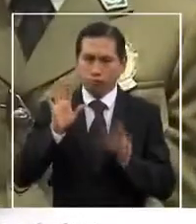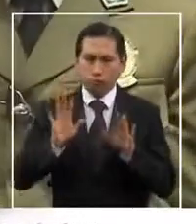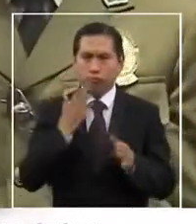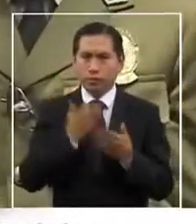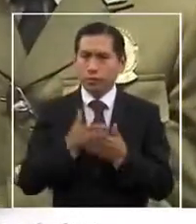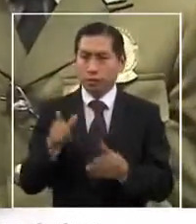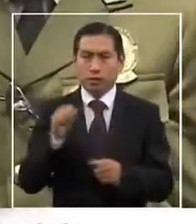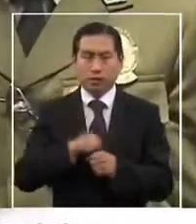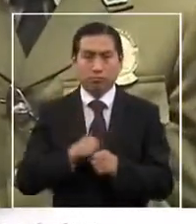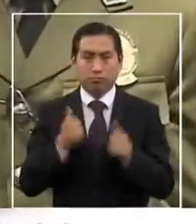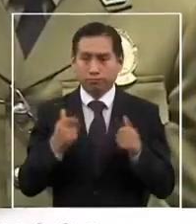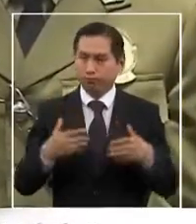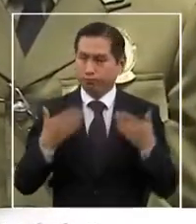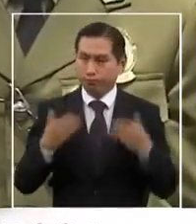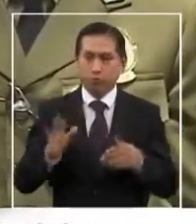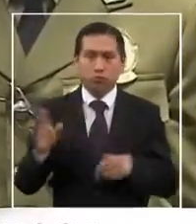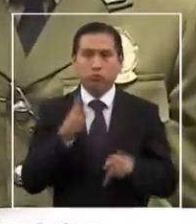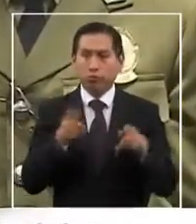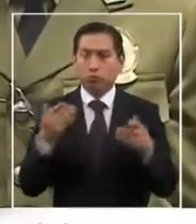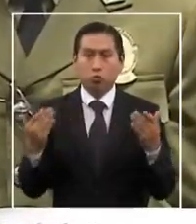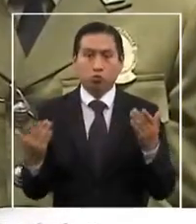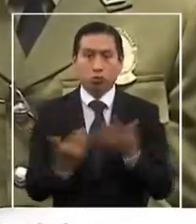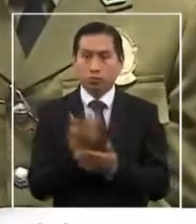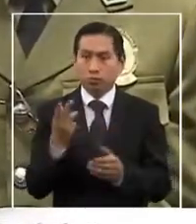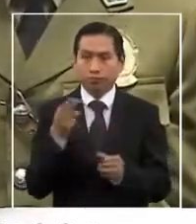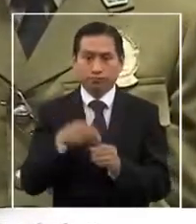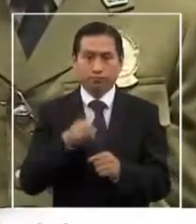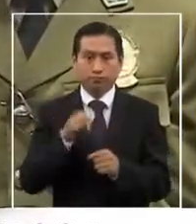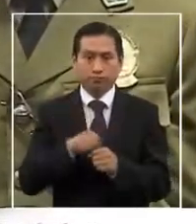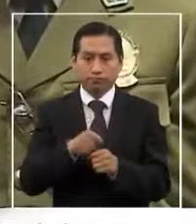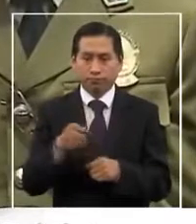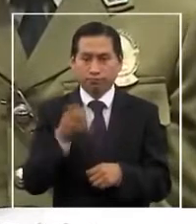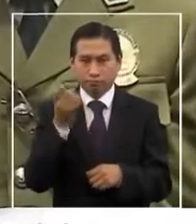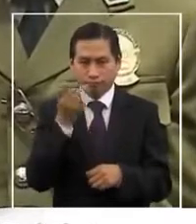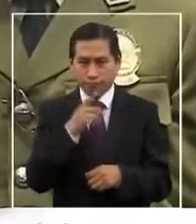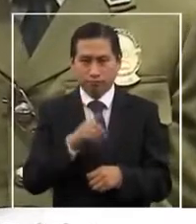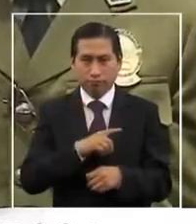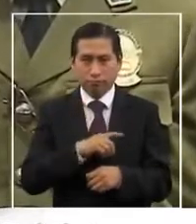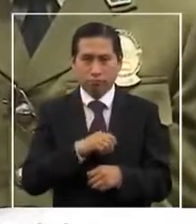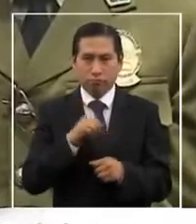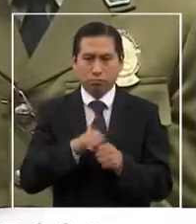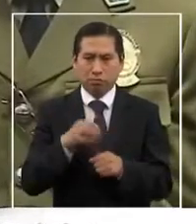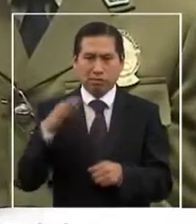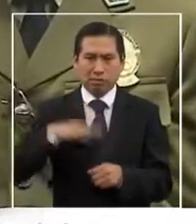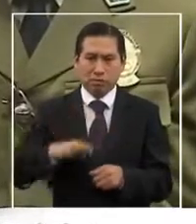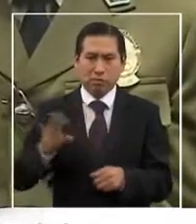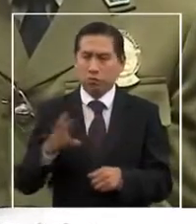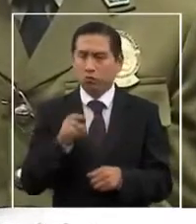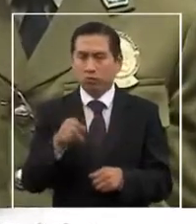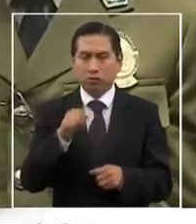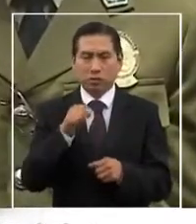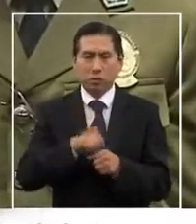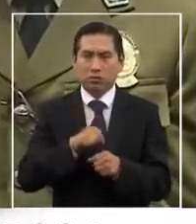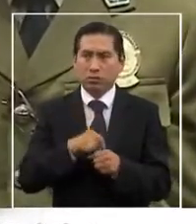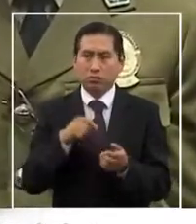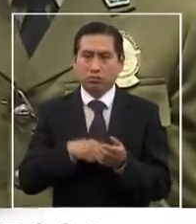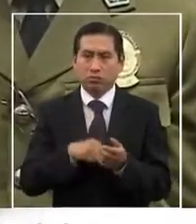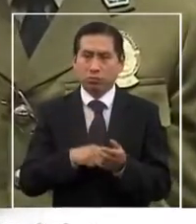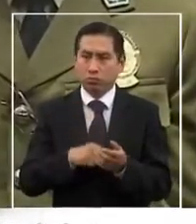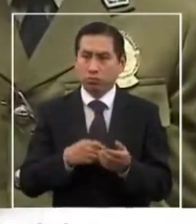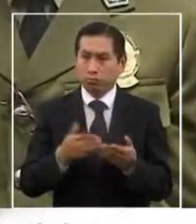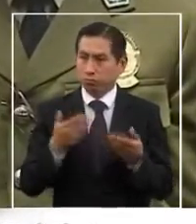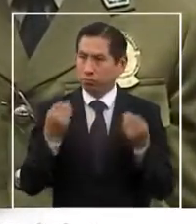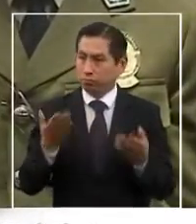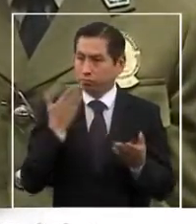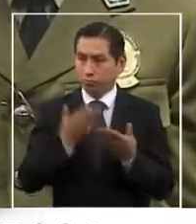gran trabajo, felicidades a la nueva gente que está trabajando en narcóticos, no está trabajando para enriquecerse ellos, están trabajando para darle